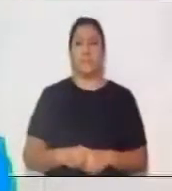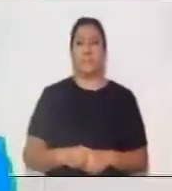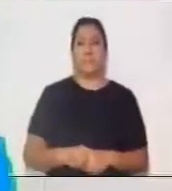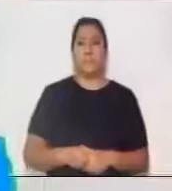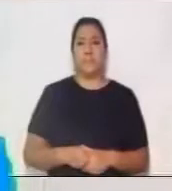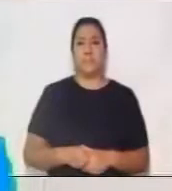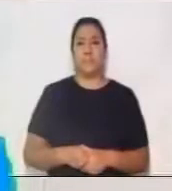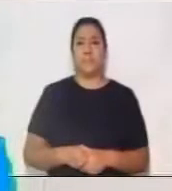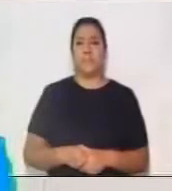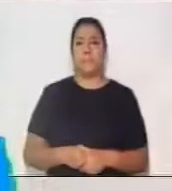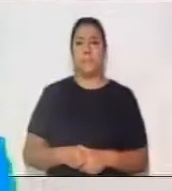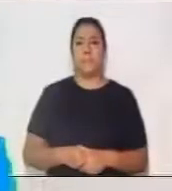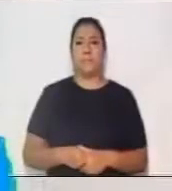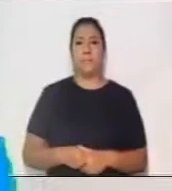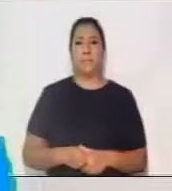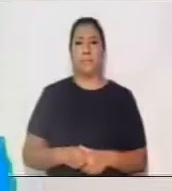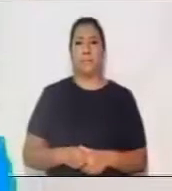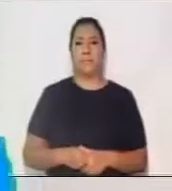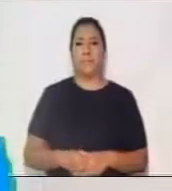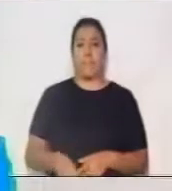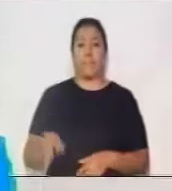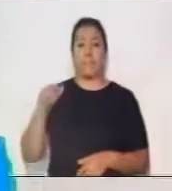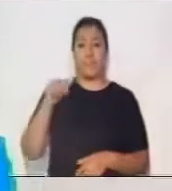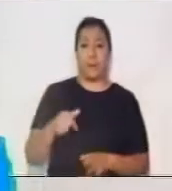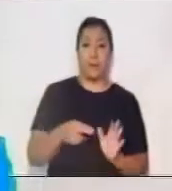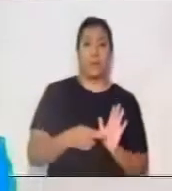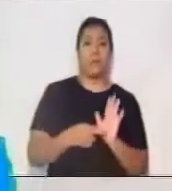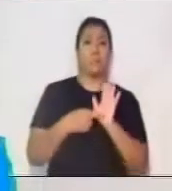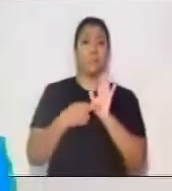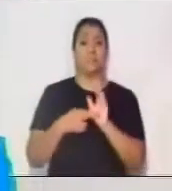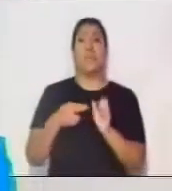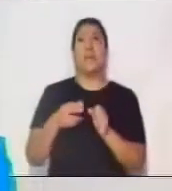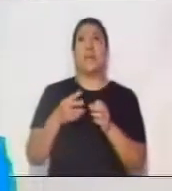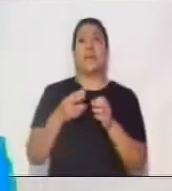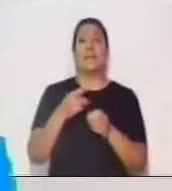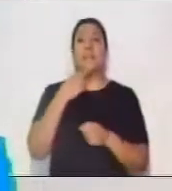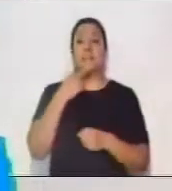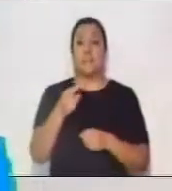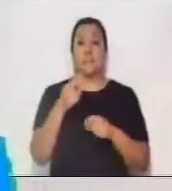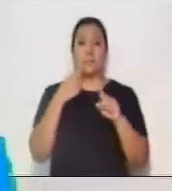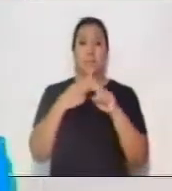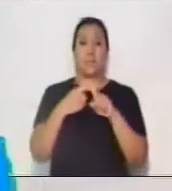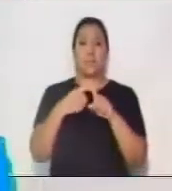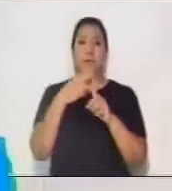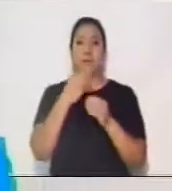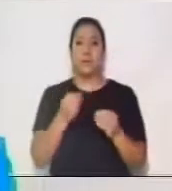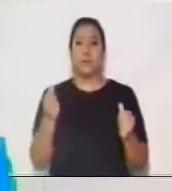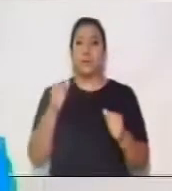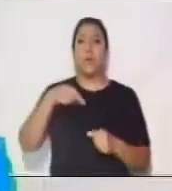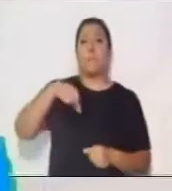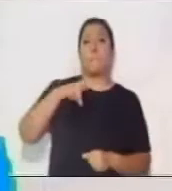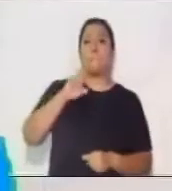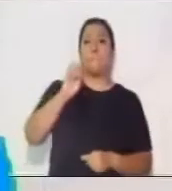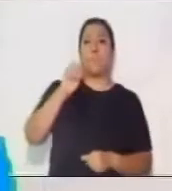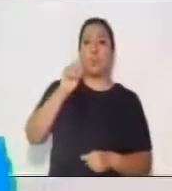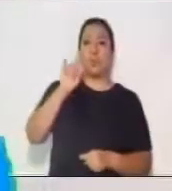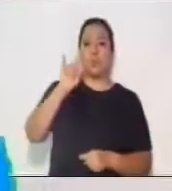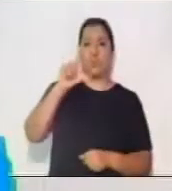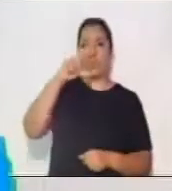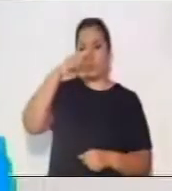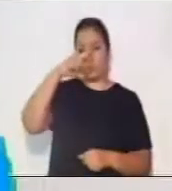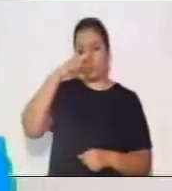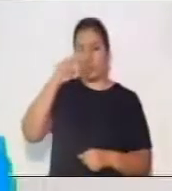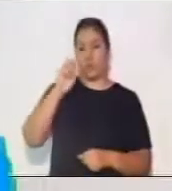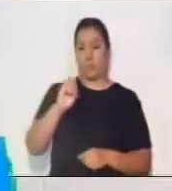fórmula multivitaminas nutre tu pelo para que crezca largo y fuerte hasta las puntas. Nuevo Pantene Multivitaminas. Prueba las nuevas mascarillas